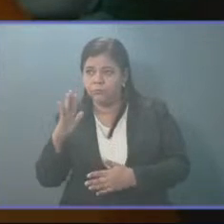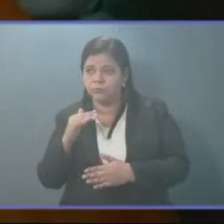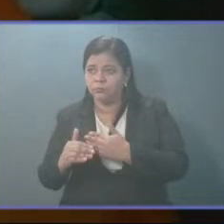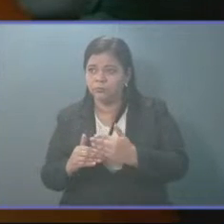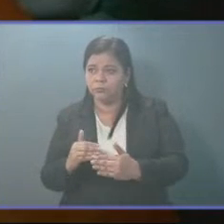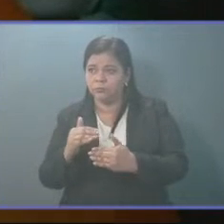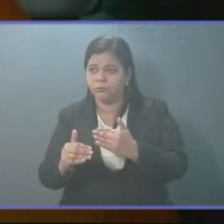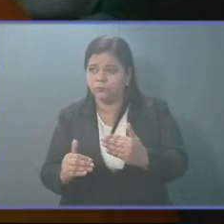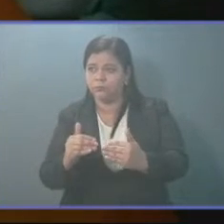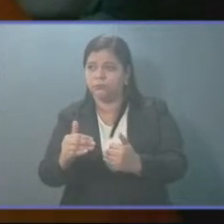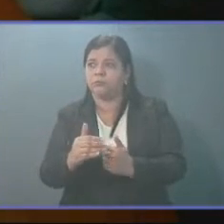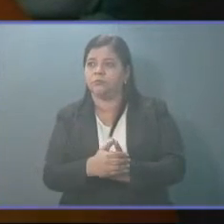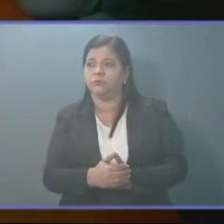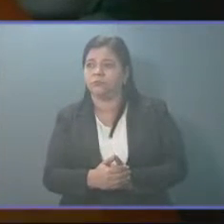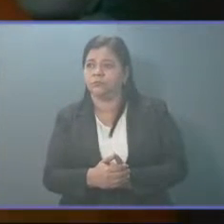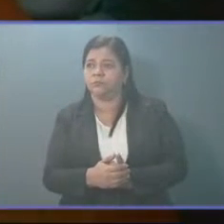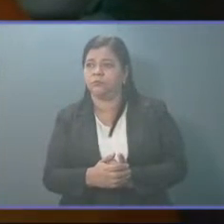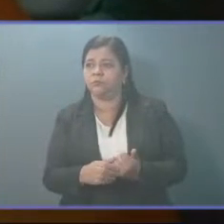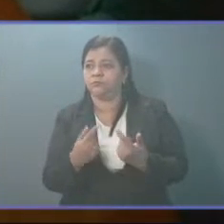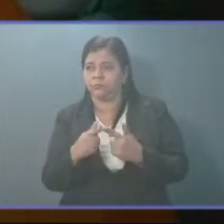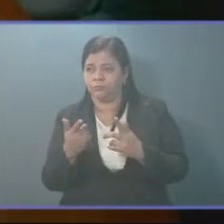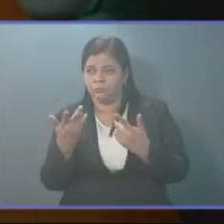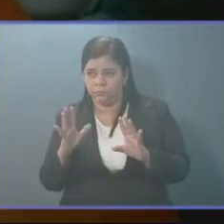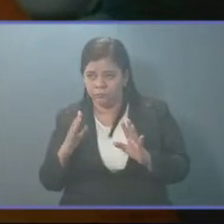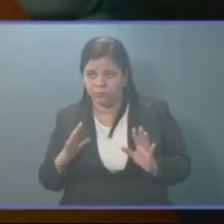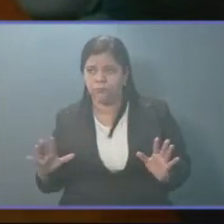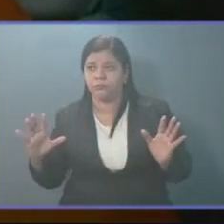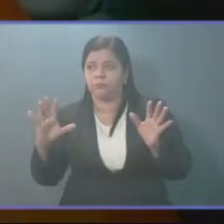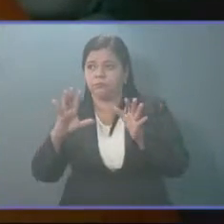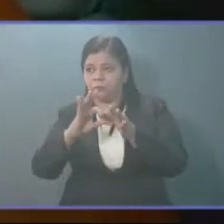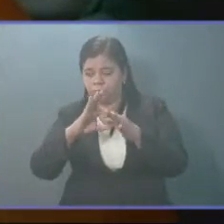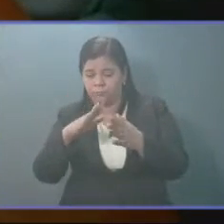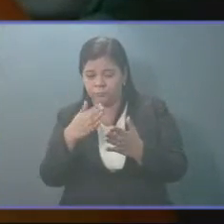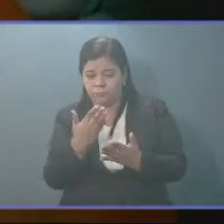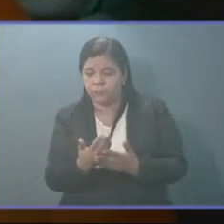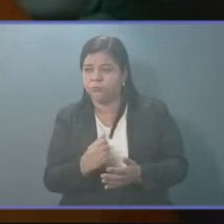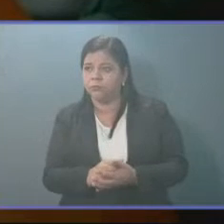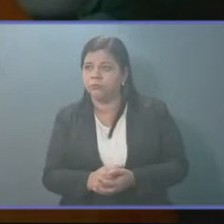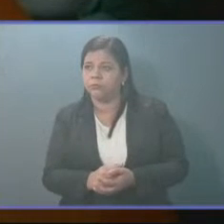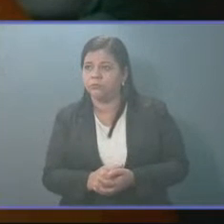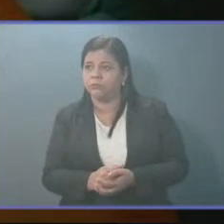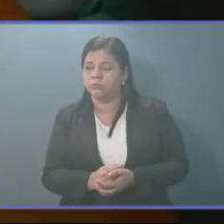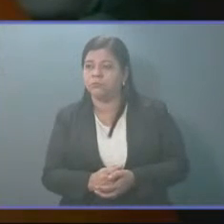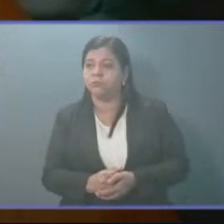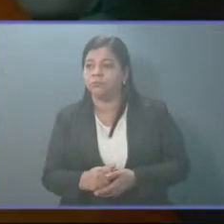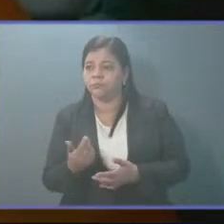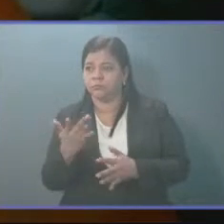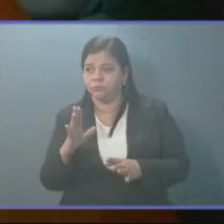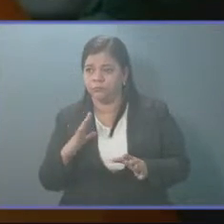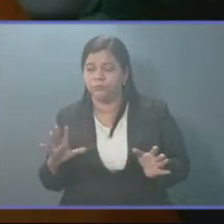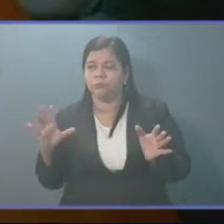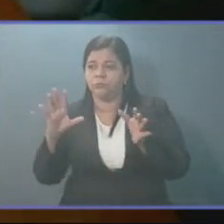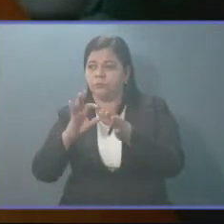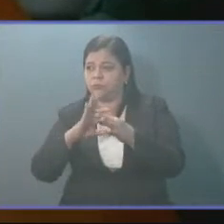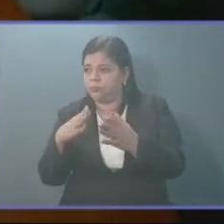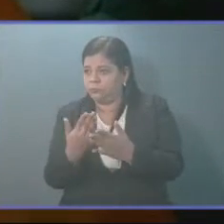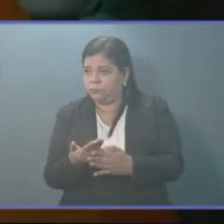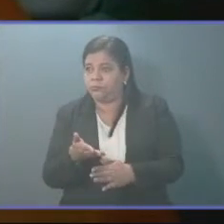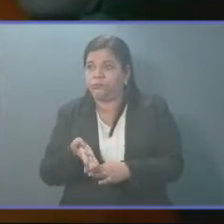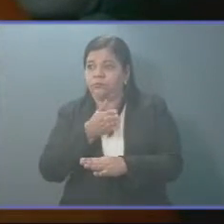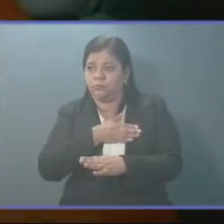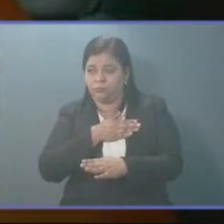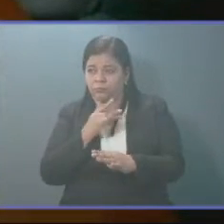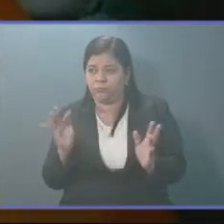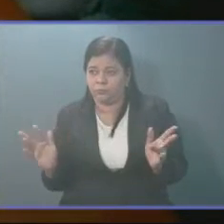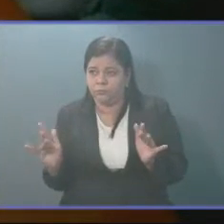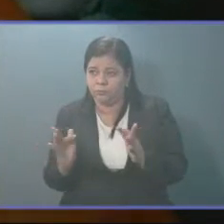obstante que se va a usar la oralidad dentro de las audiencias, ya sea incluso incidentes previos a las